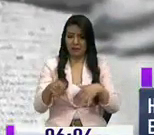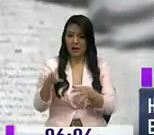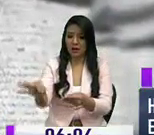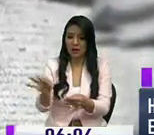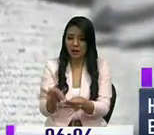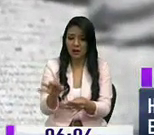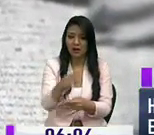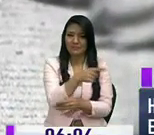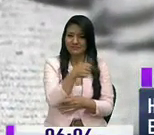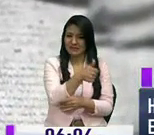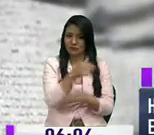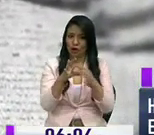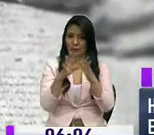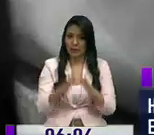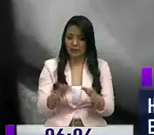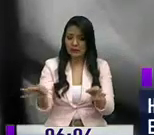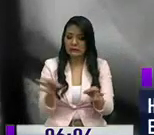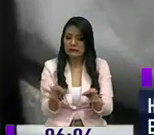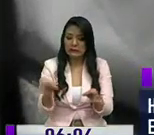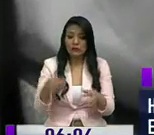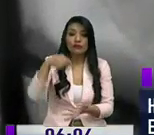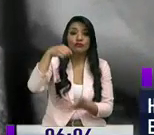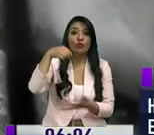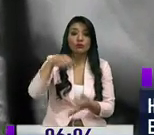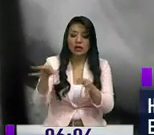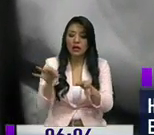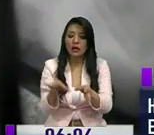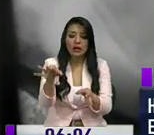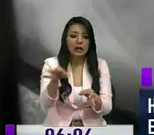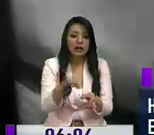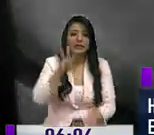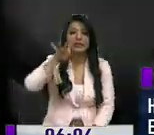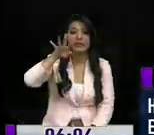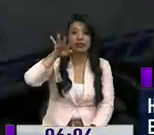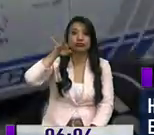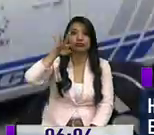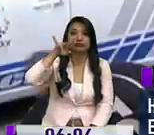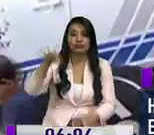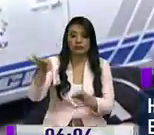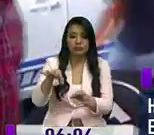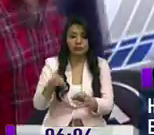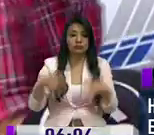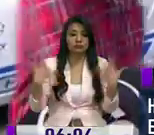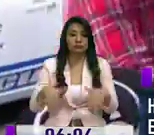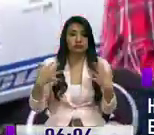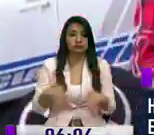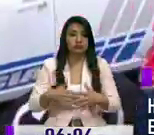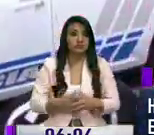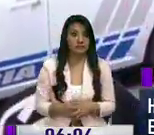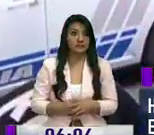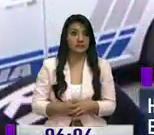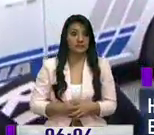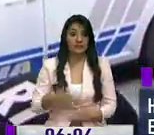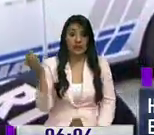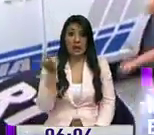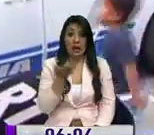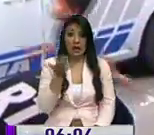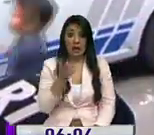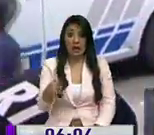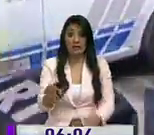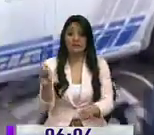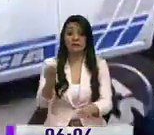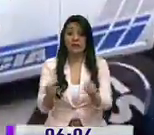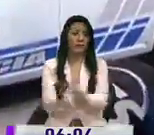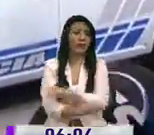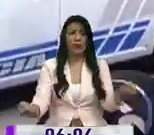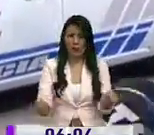los compañeros de trabajo en una fundita y se le llevaron. Imagino que con la calor que está haciendo la removió, pues ahí fue que le ha volado la mano al